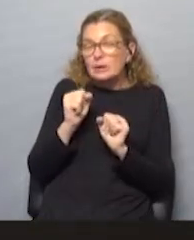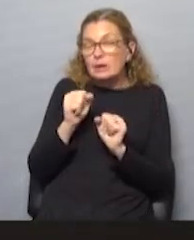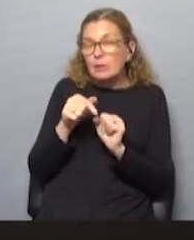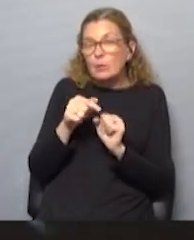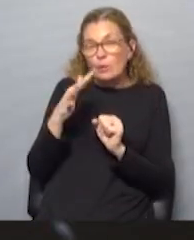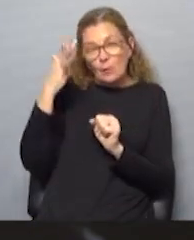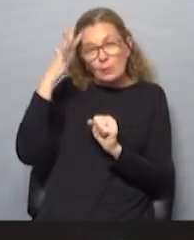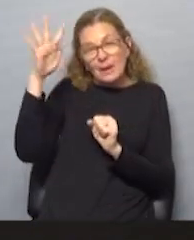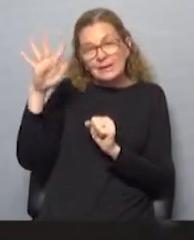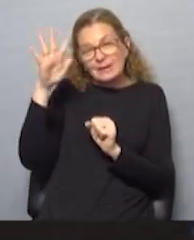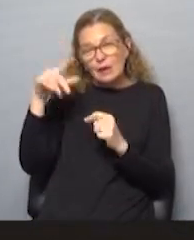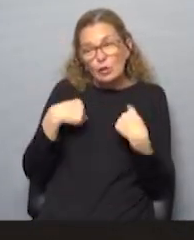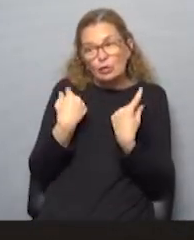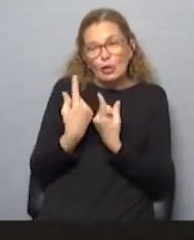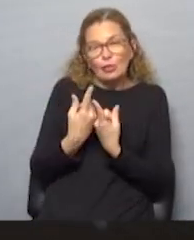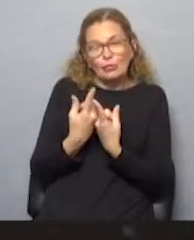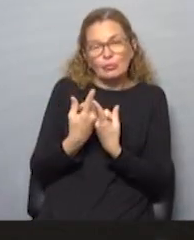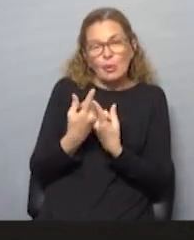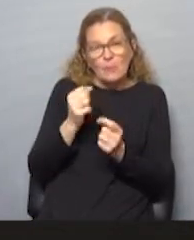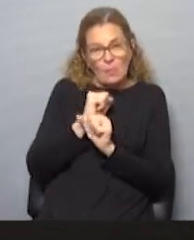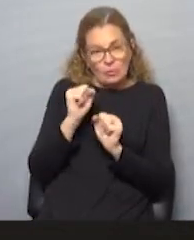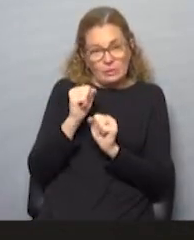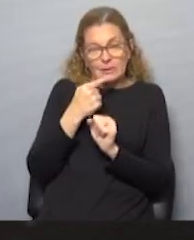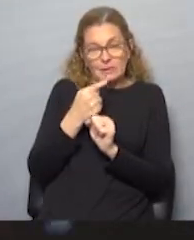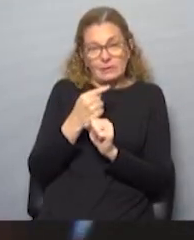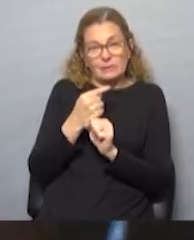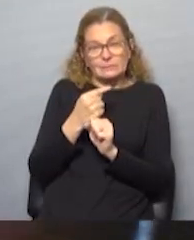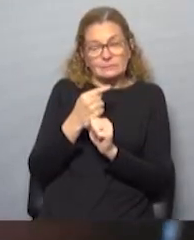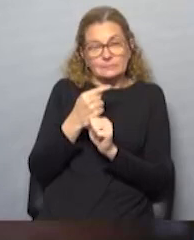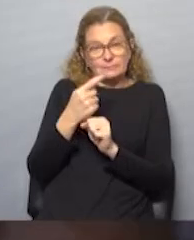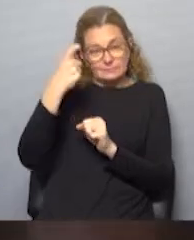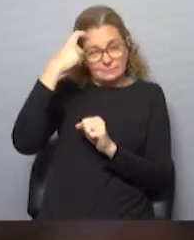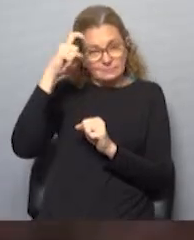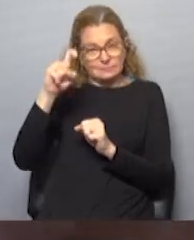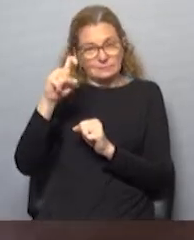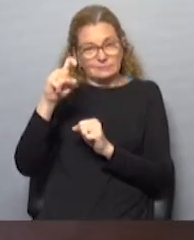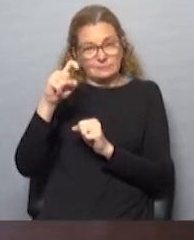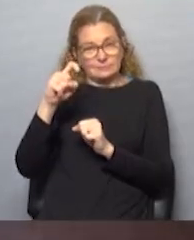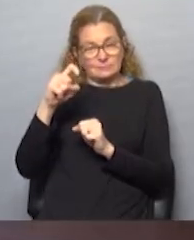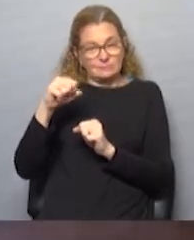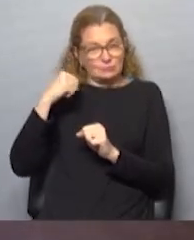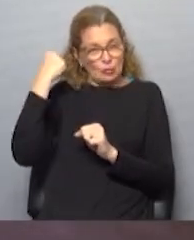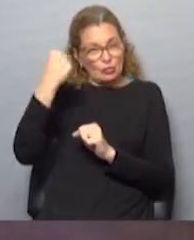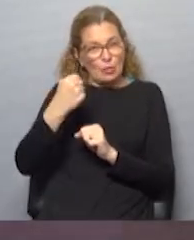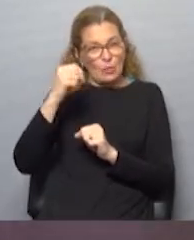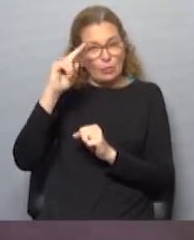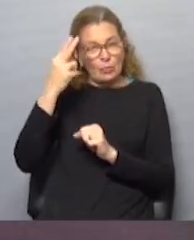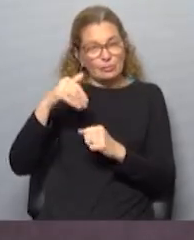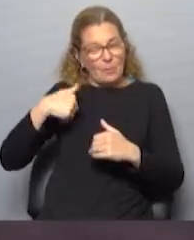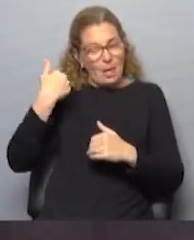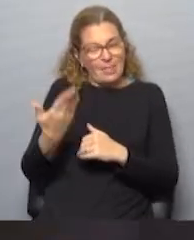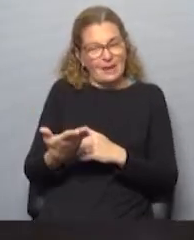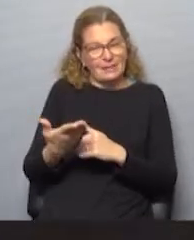el imaginario popular podría digo lo condicional la idea está de que somos uruguayos vamos para adelante